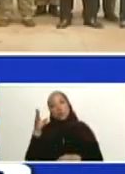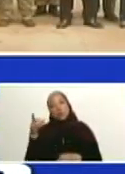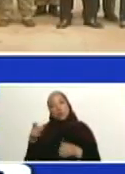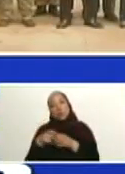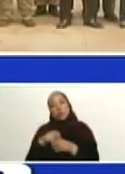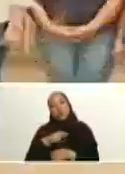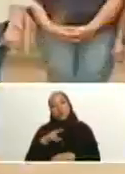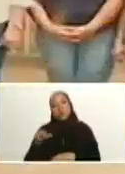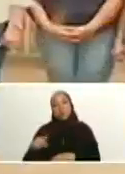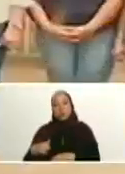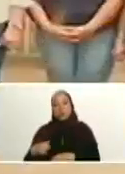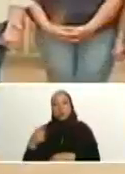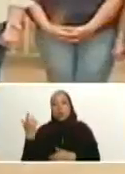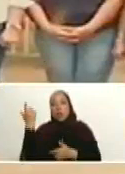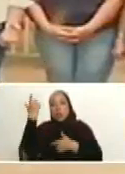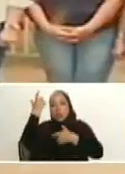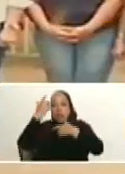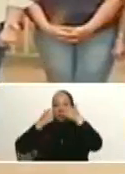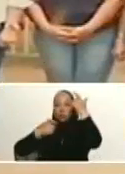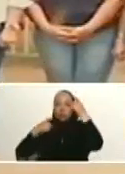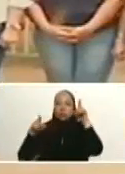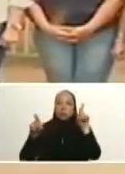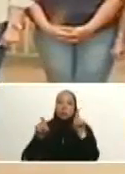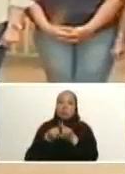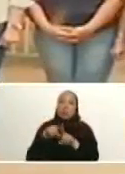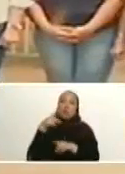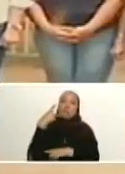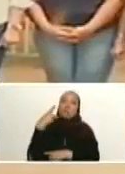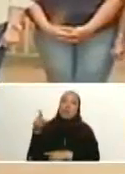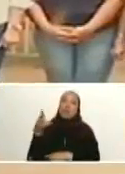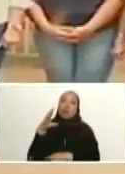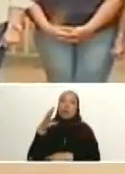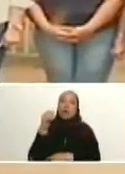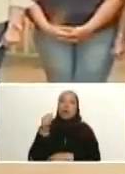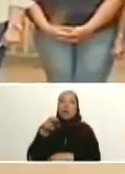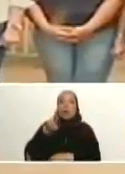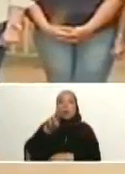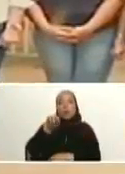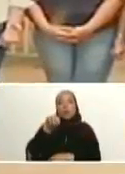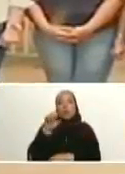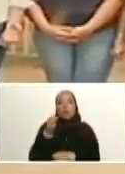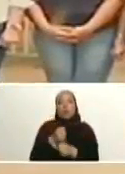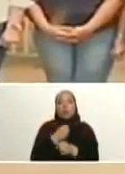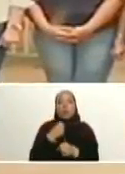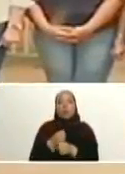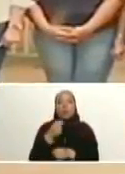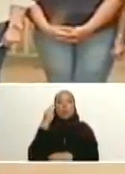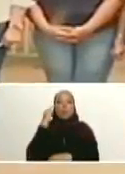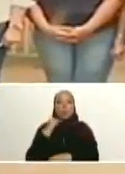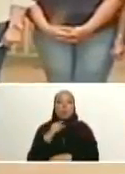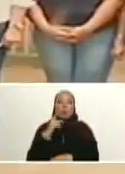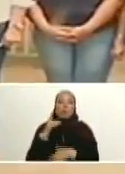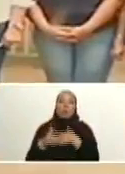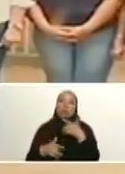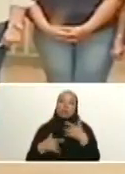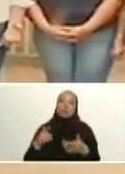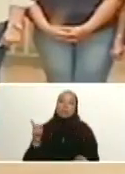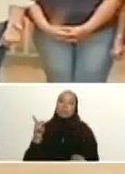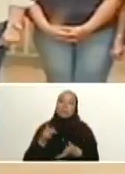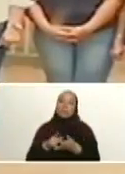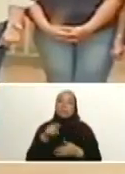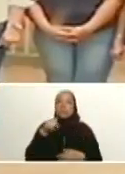nuestro comandante Chávez. Estamos en la parroquia El Carmen, en la Escuela Básica Bolivariana General Juan Escalona.